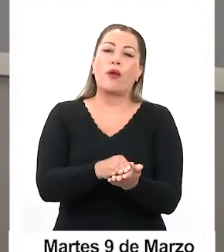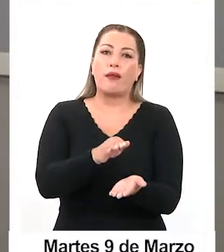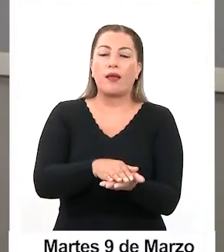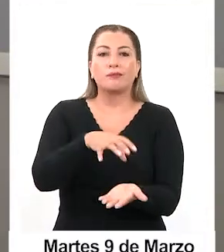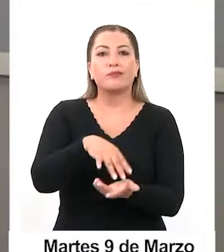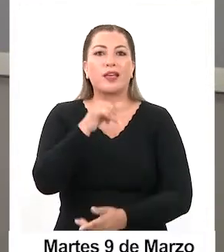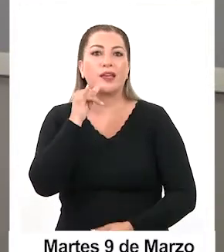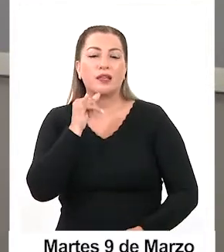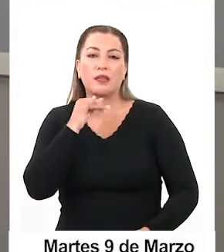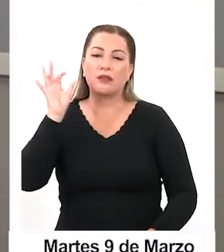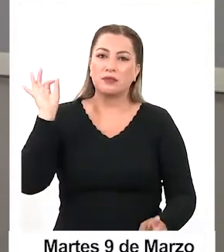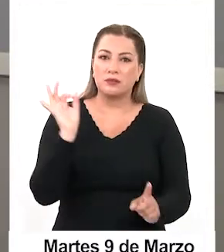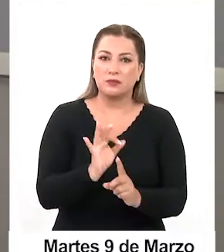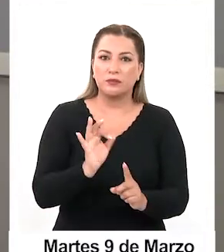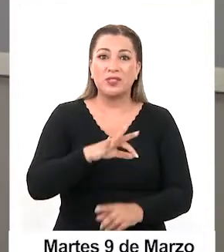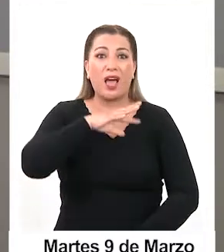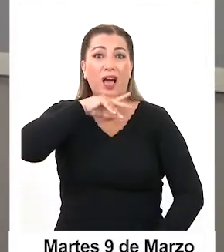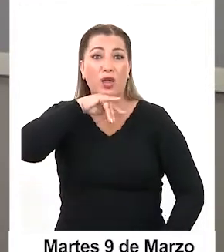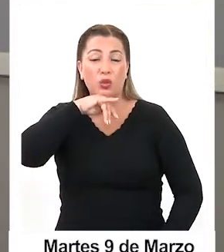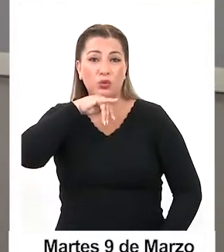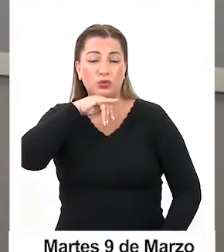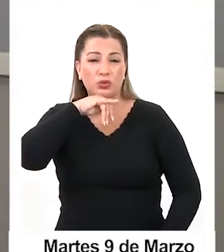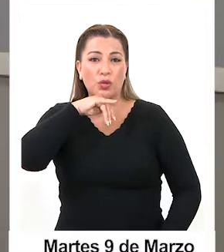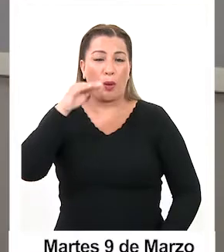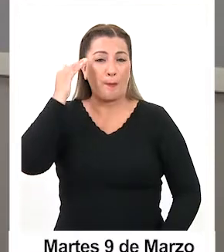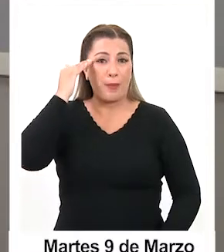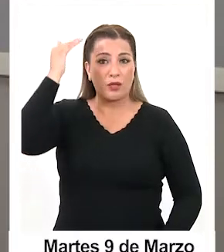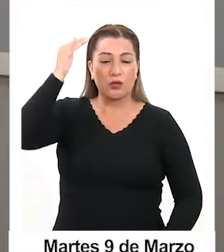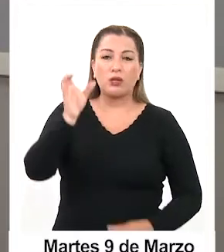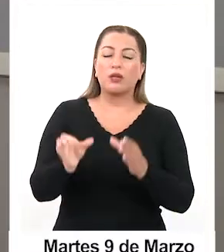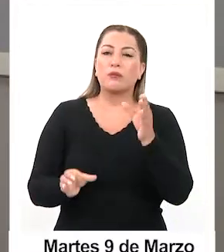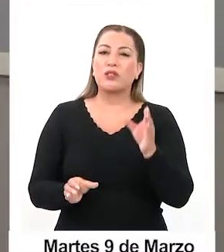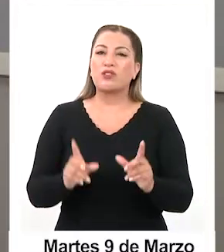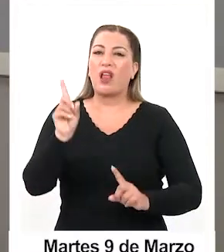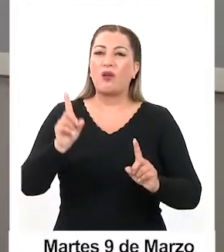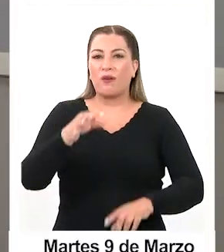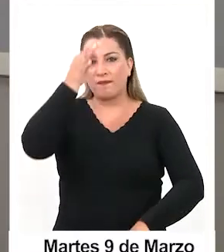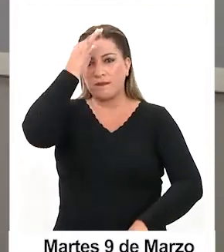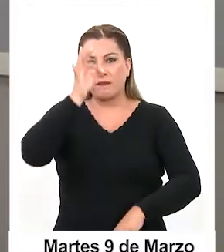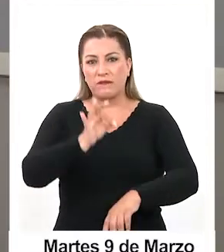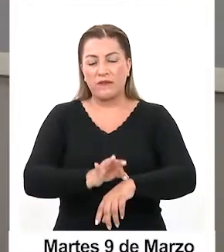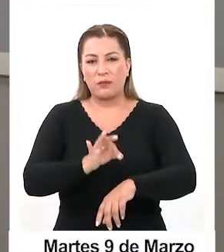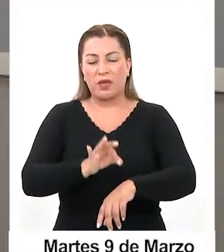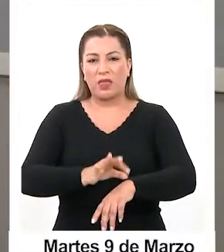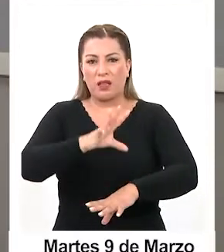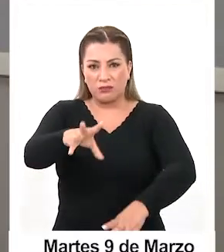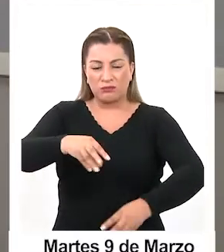nuestra, particularmente en adultos mayores y personas con ciertas enfermedades de tipo